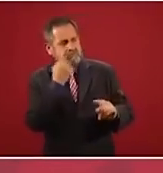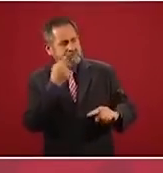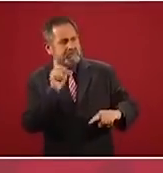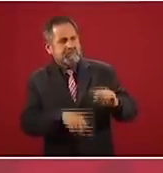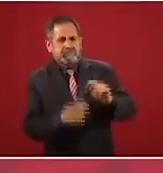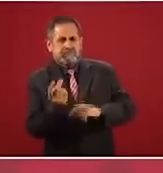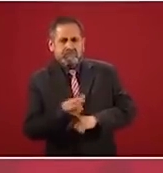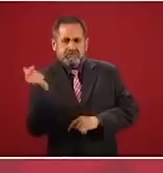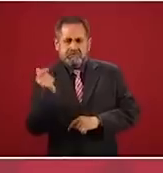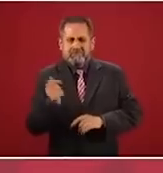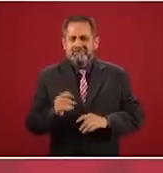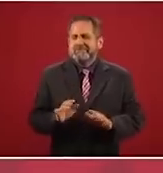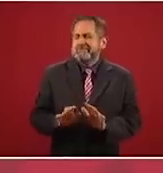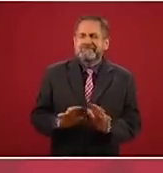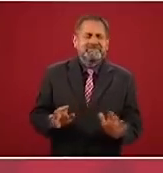lo despida,